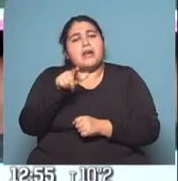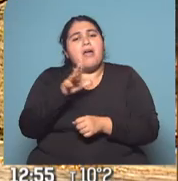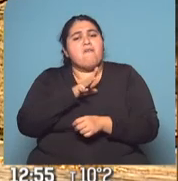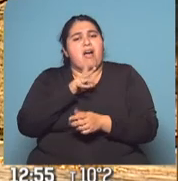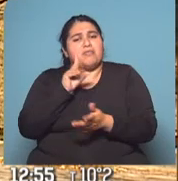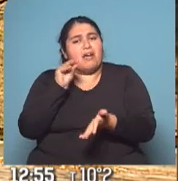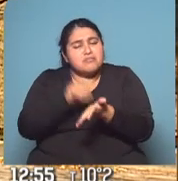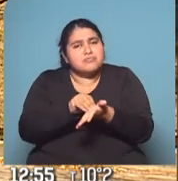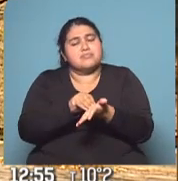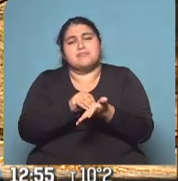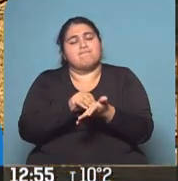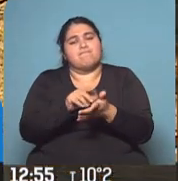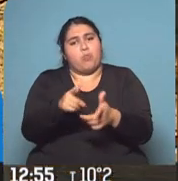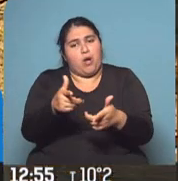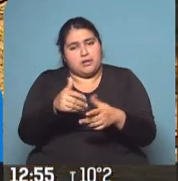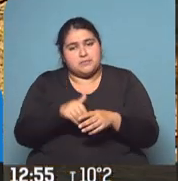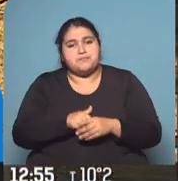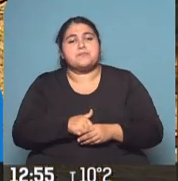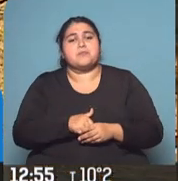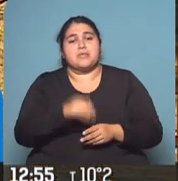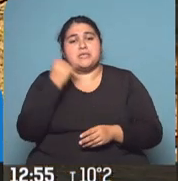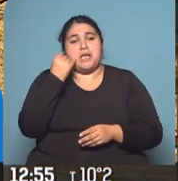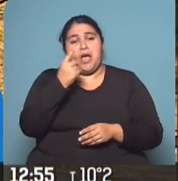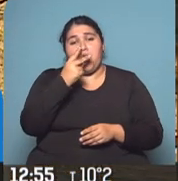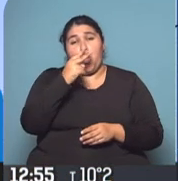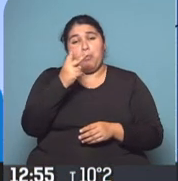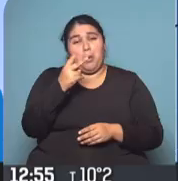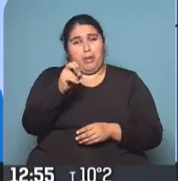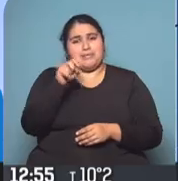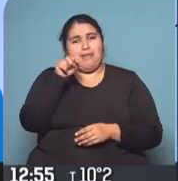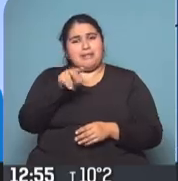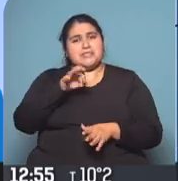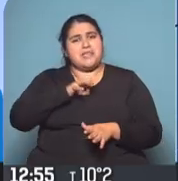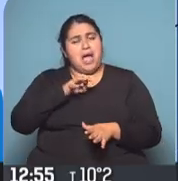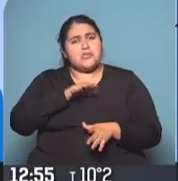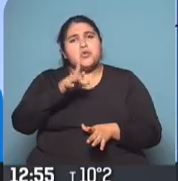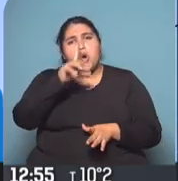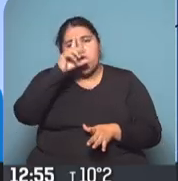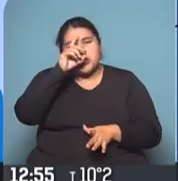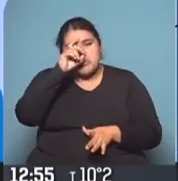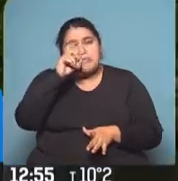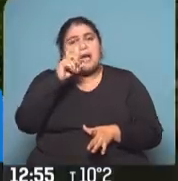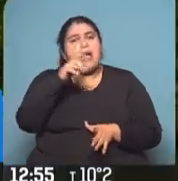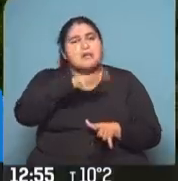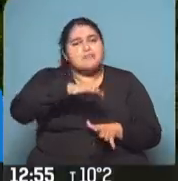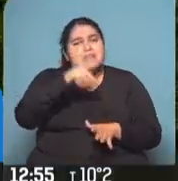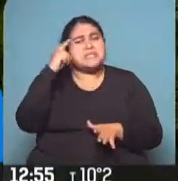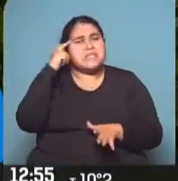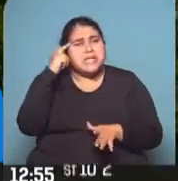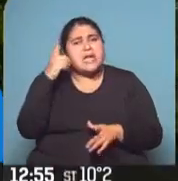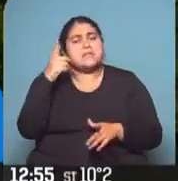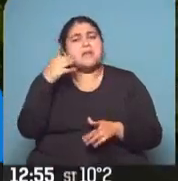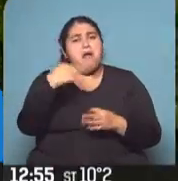aplicarse. Aunque el 2020 está señalado por la ley como el año en que los hospitales de especialidad psiquiátrica deberían integrar